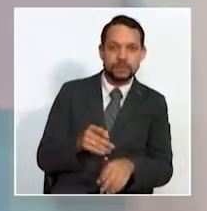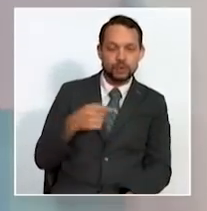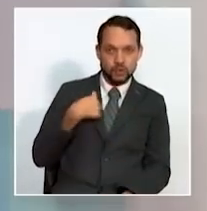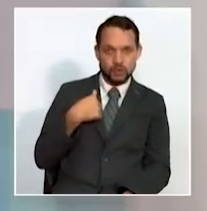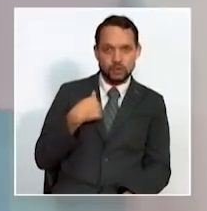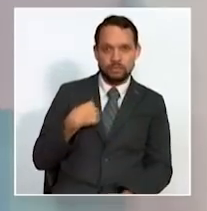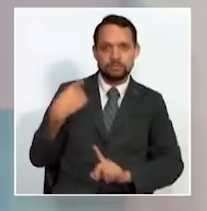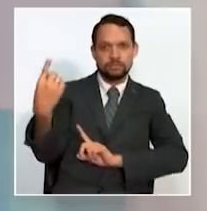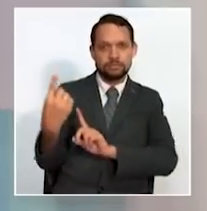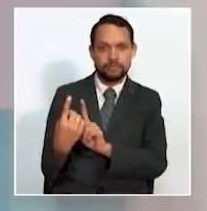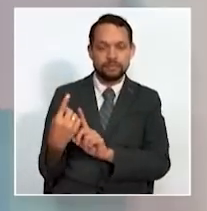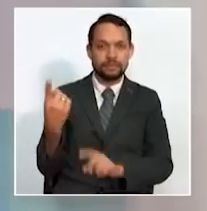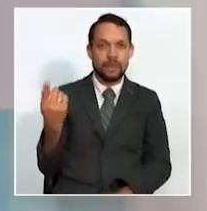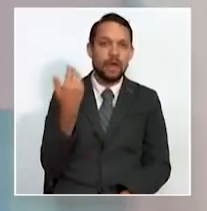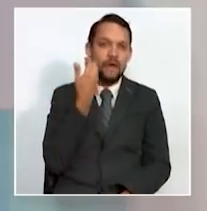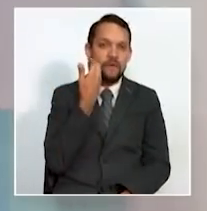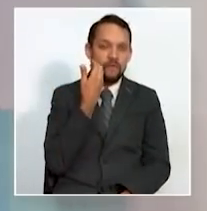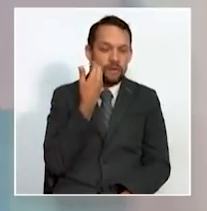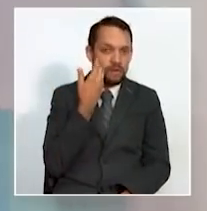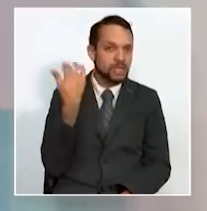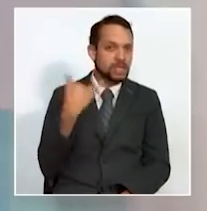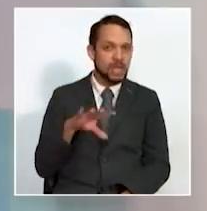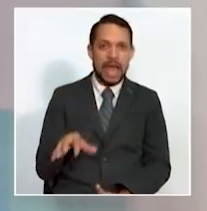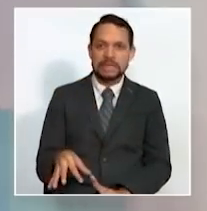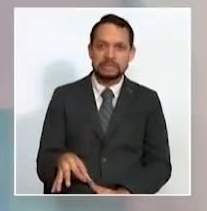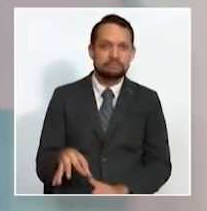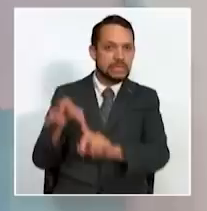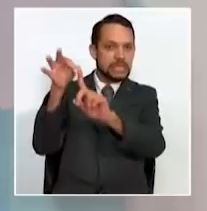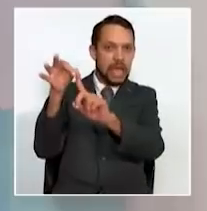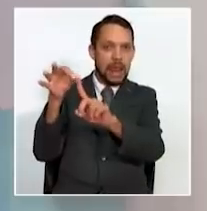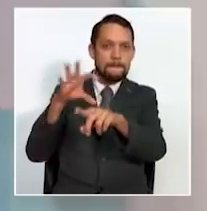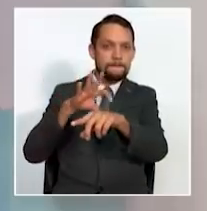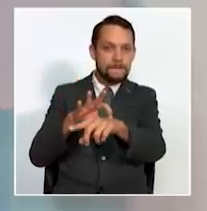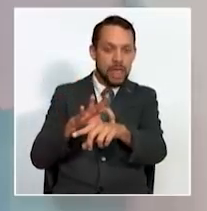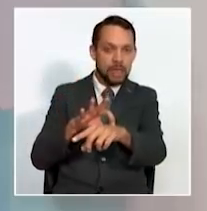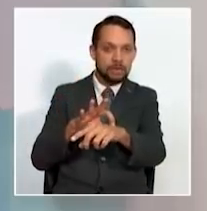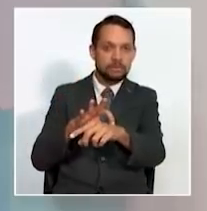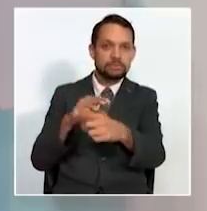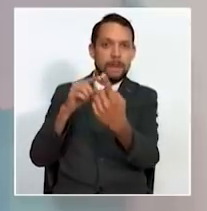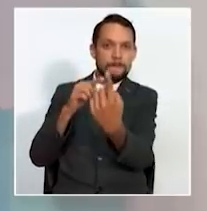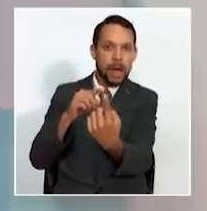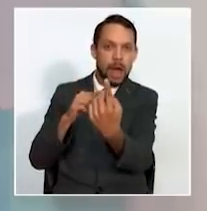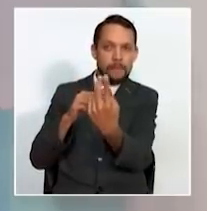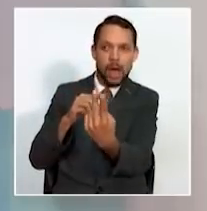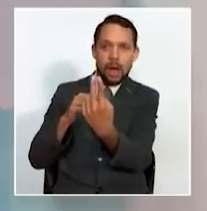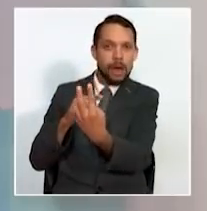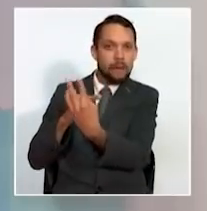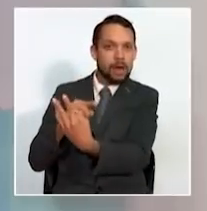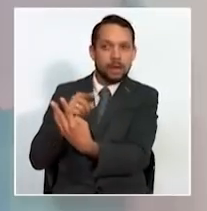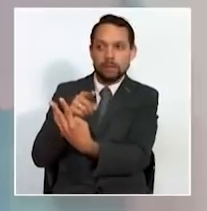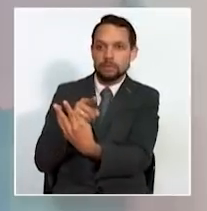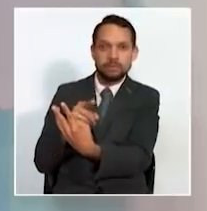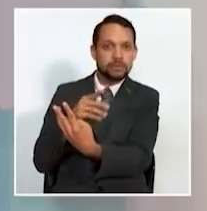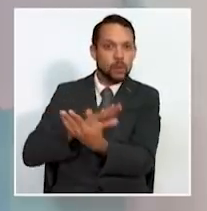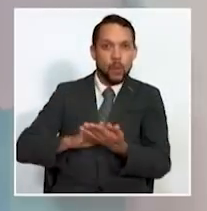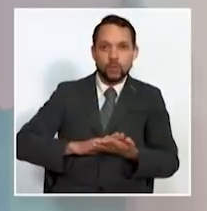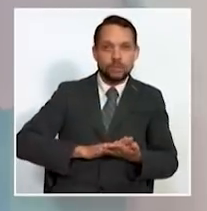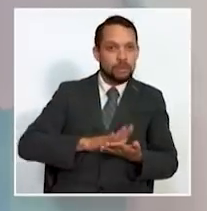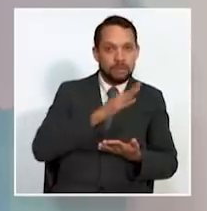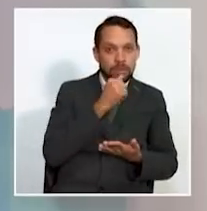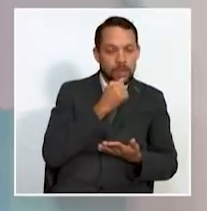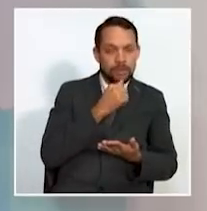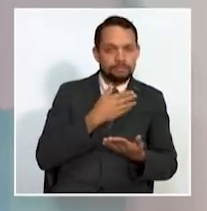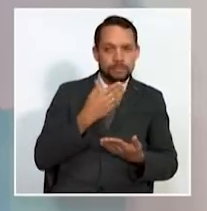respiratorio. Pasó por neumólogo, por internista, la vio cantidad de personas y ella no mejoraba.